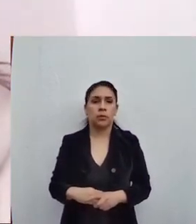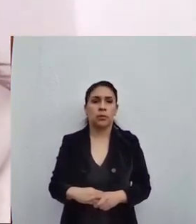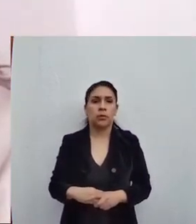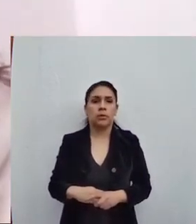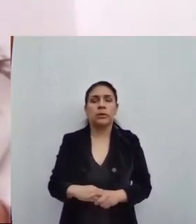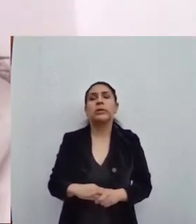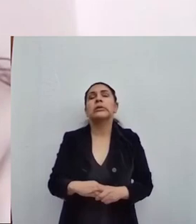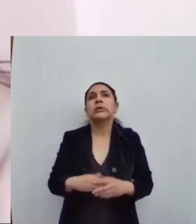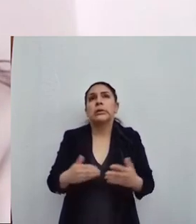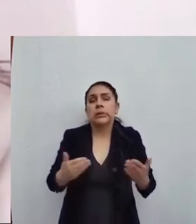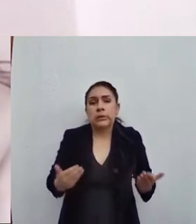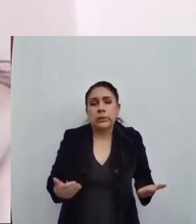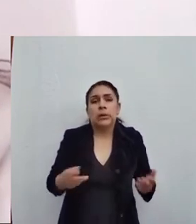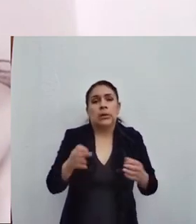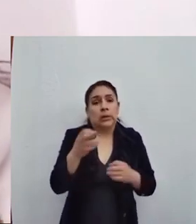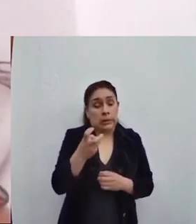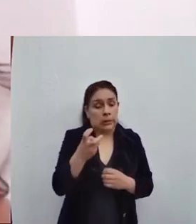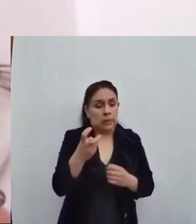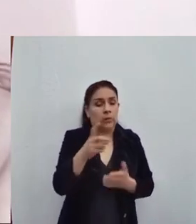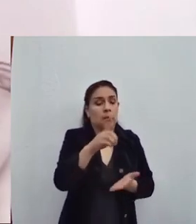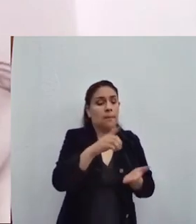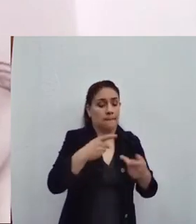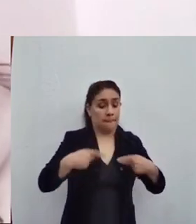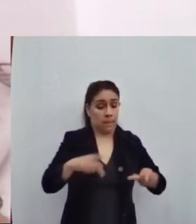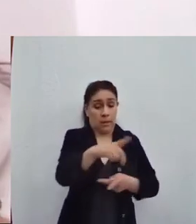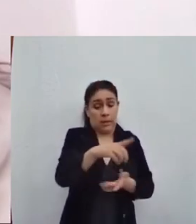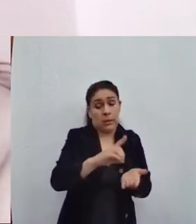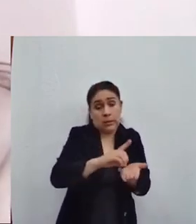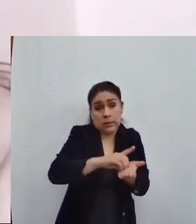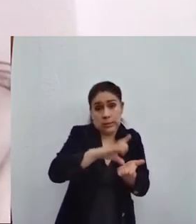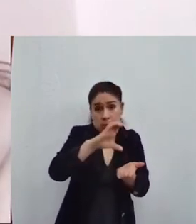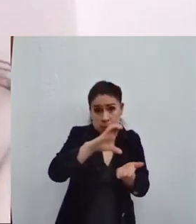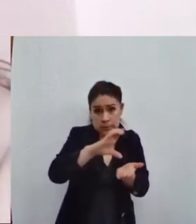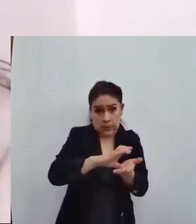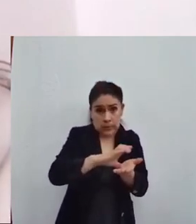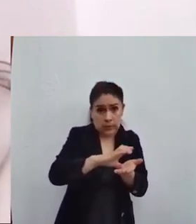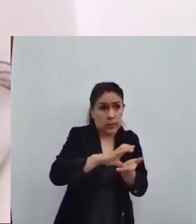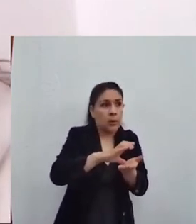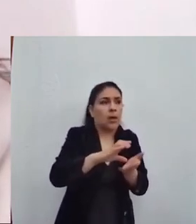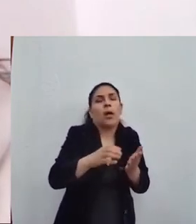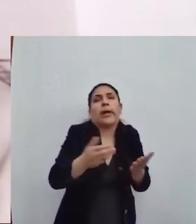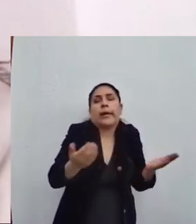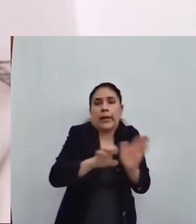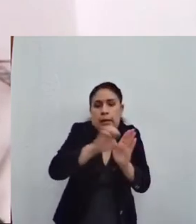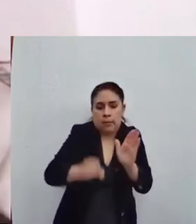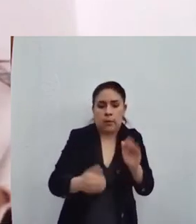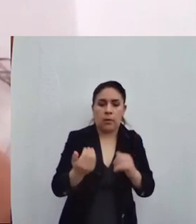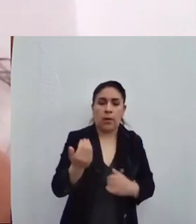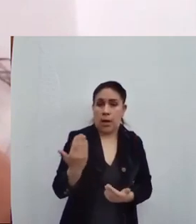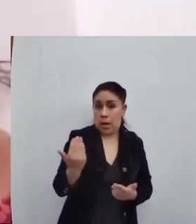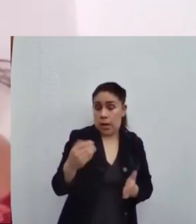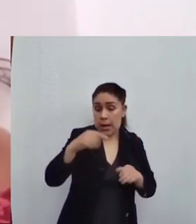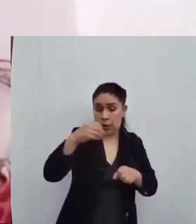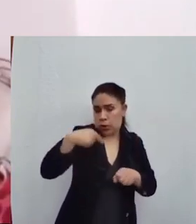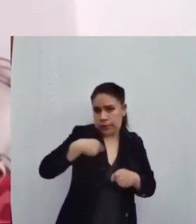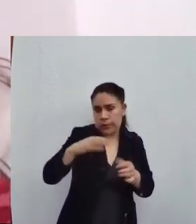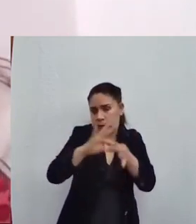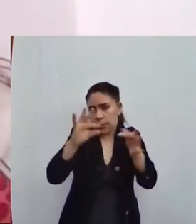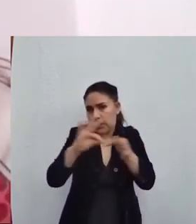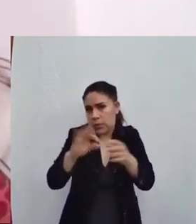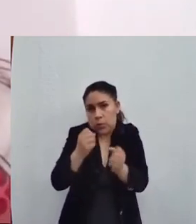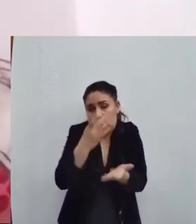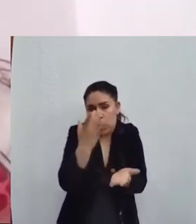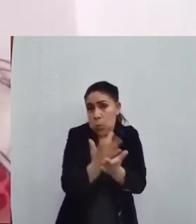con discapacidad. En este caso solamente hablamos de personas con motricidad reducida, pero yo creo que este tipo